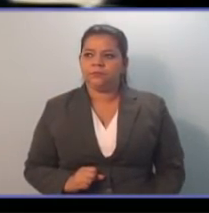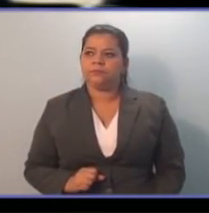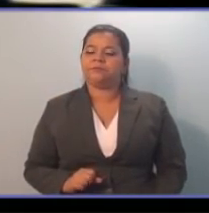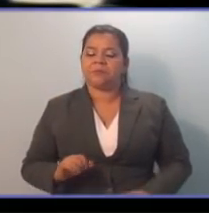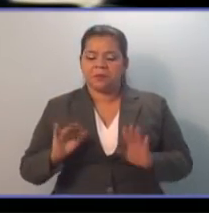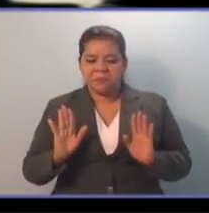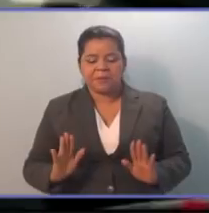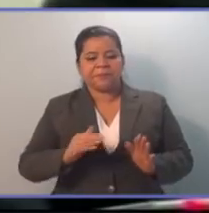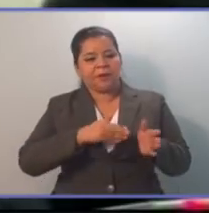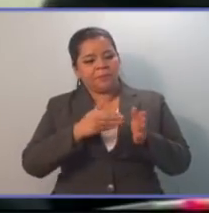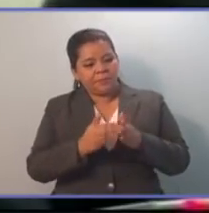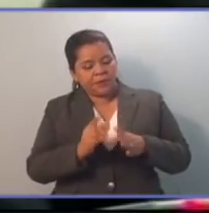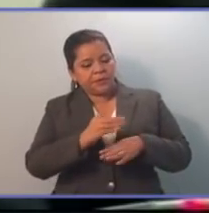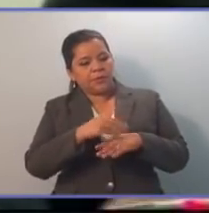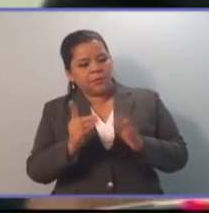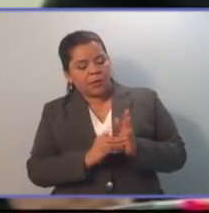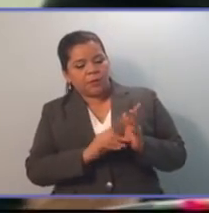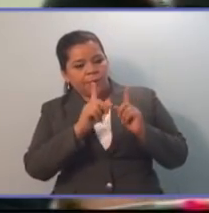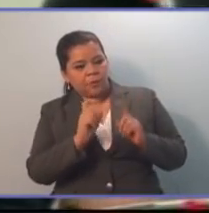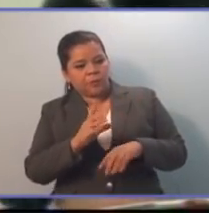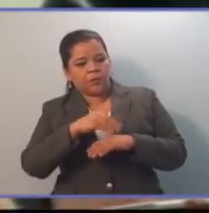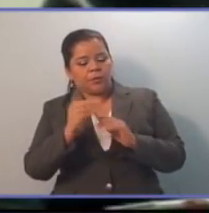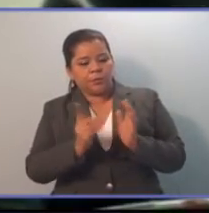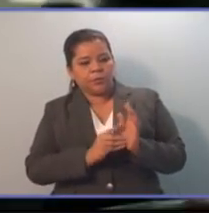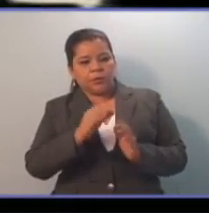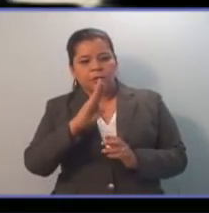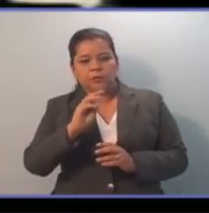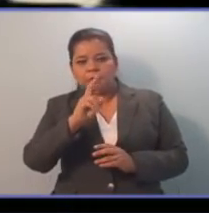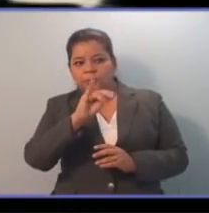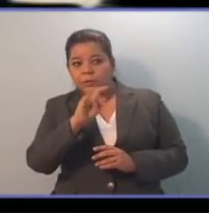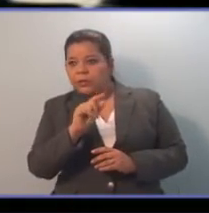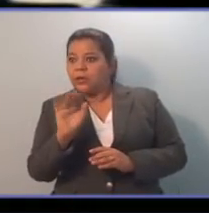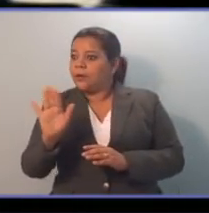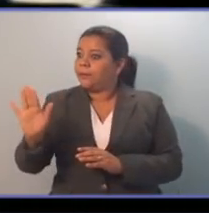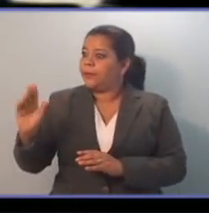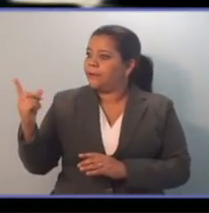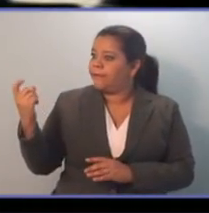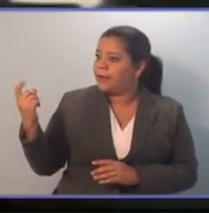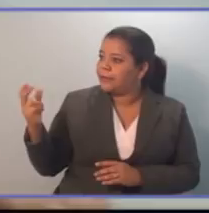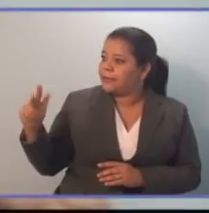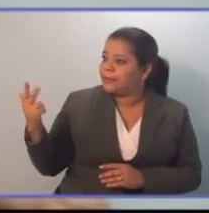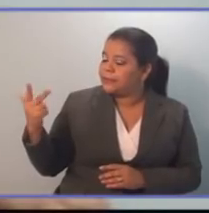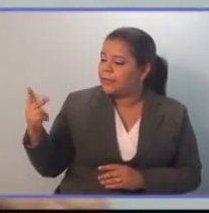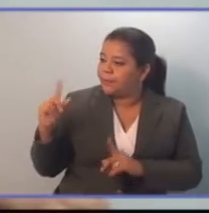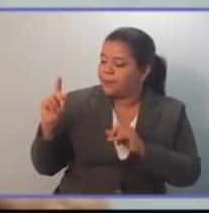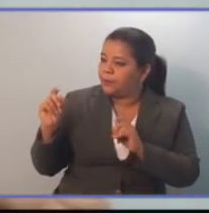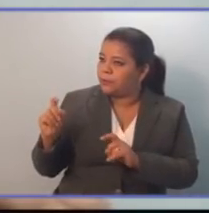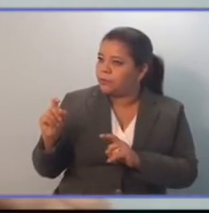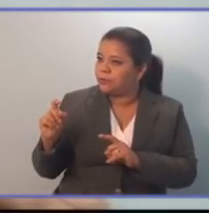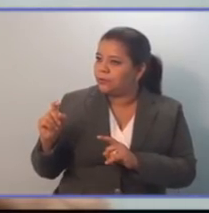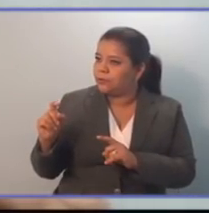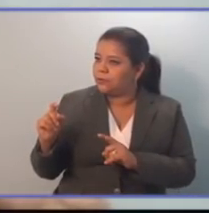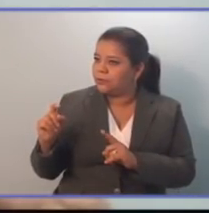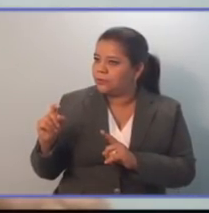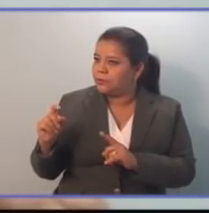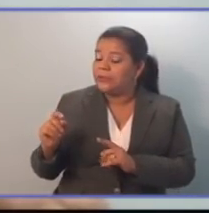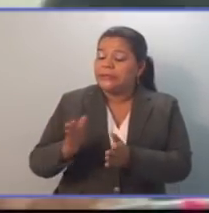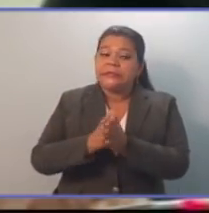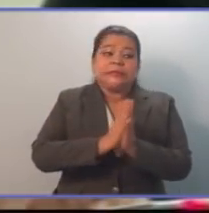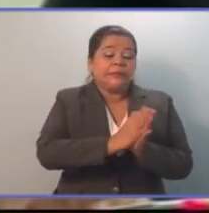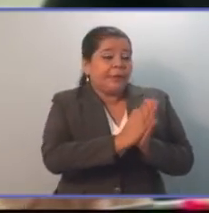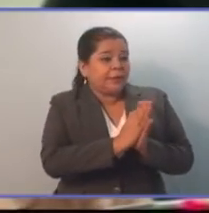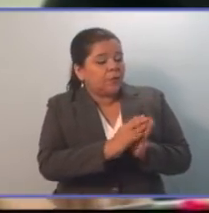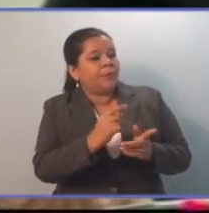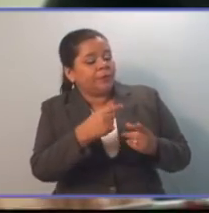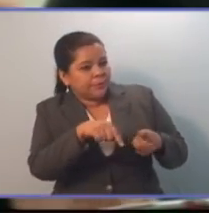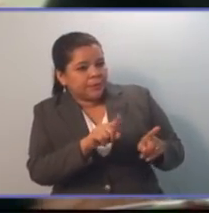Comenzaremos la ronda de los diputados con el diputado Bonilla. No, todavía me falta la tercera. Perdone, sí.